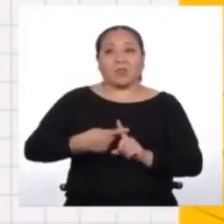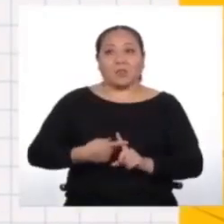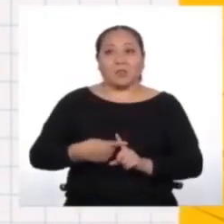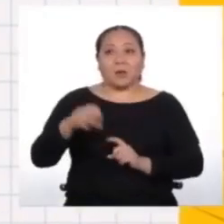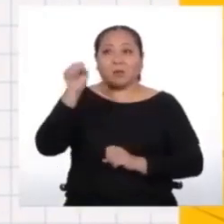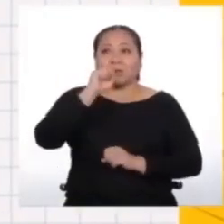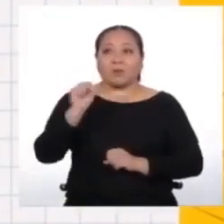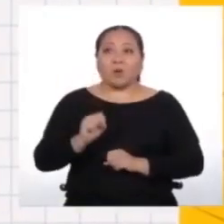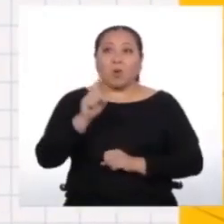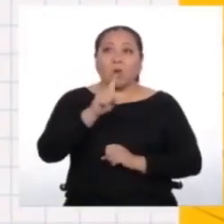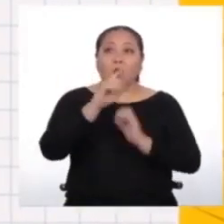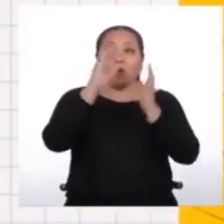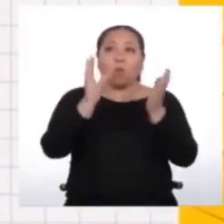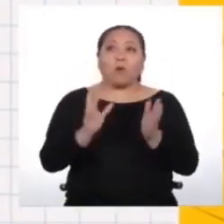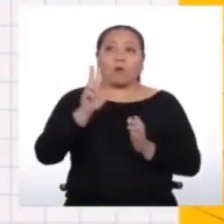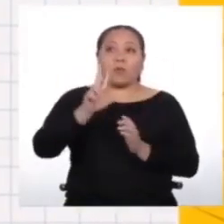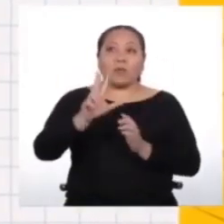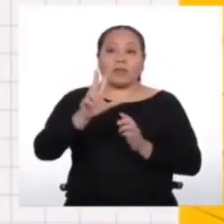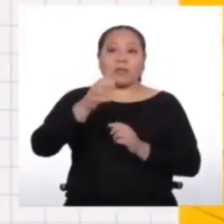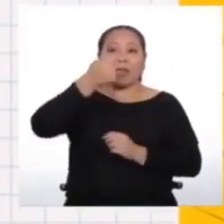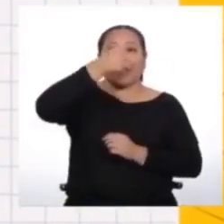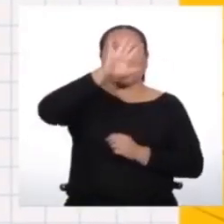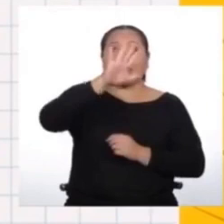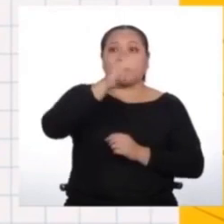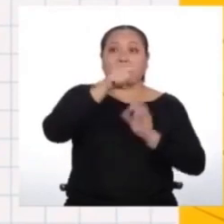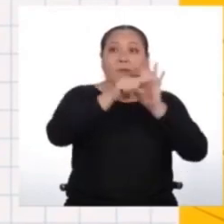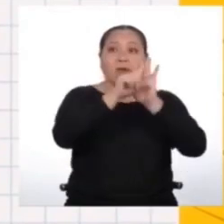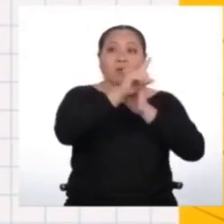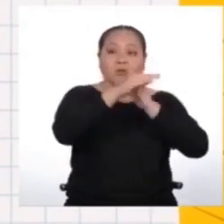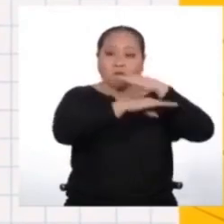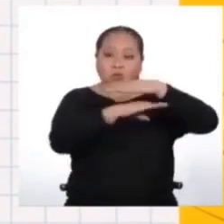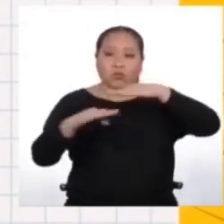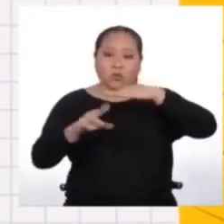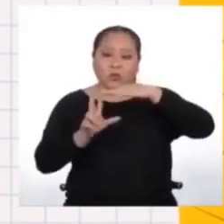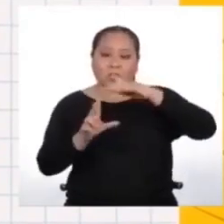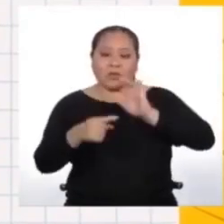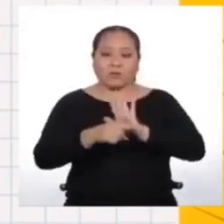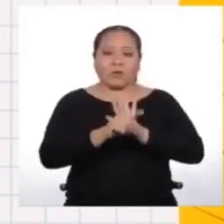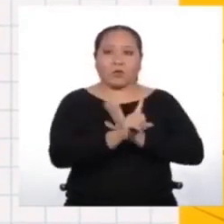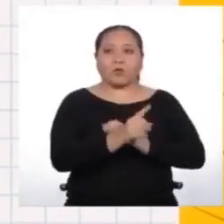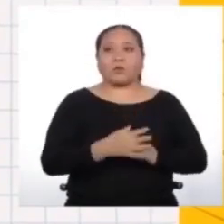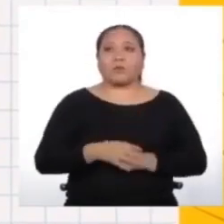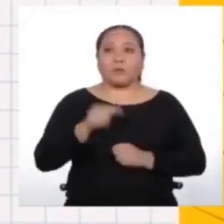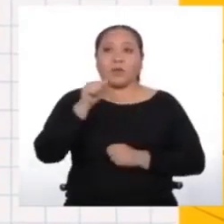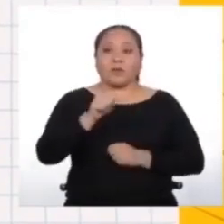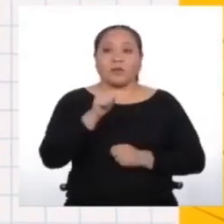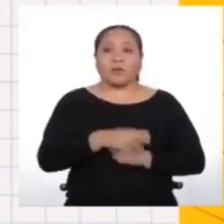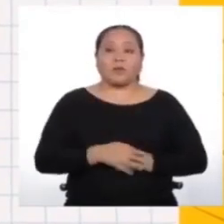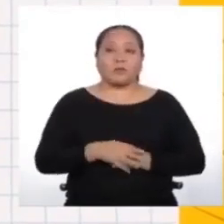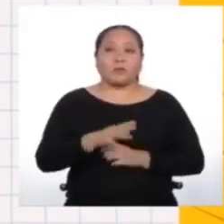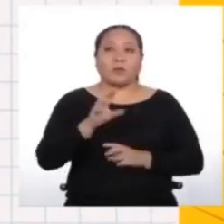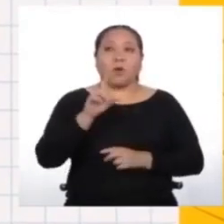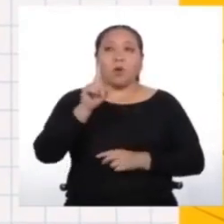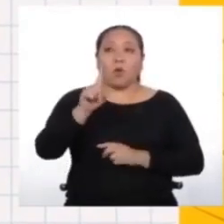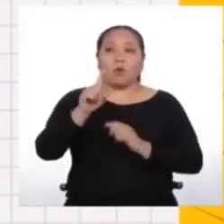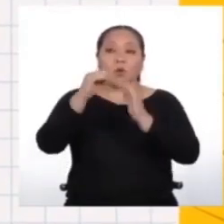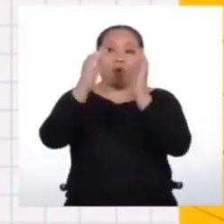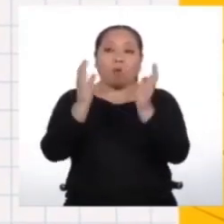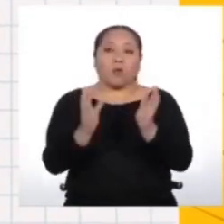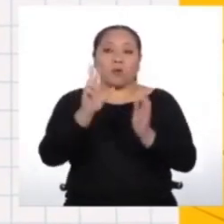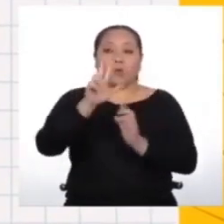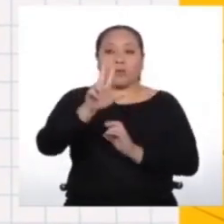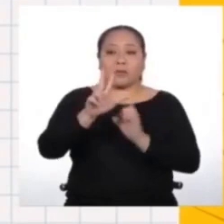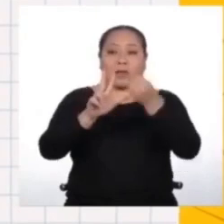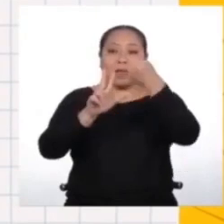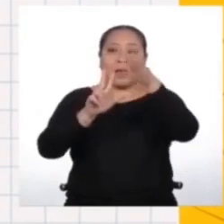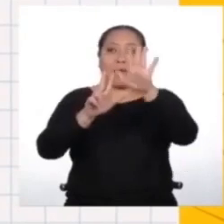por 3 a la 15 menos 1, entre la diferencia de 3 menos 1. Con esto tendríamos que 1 por 3 a la